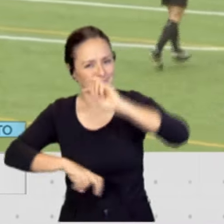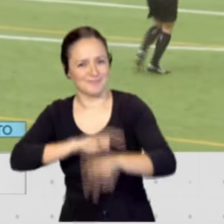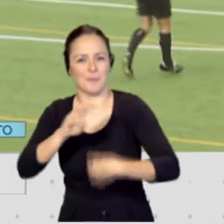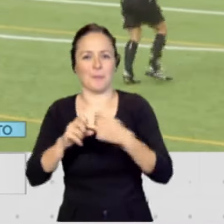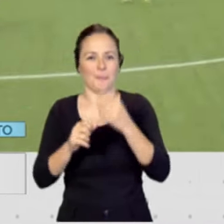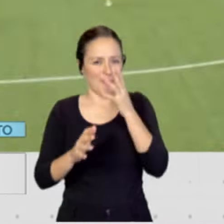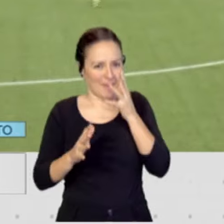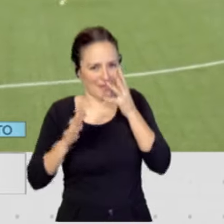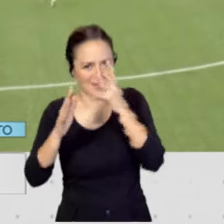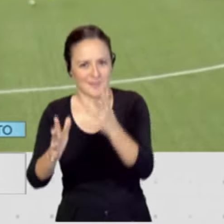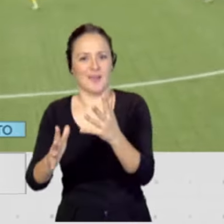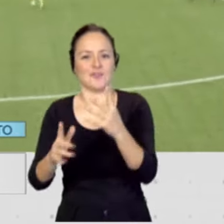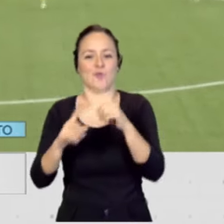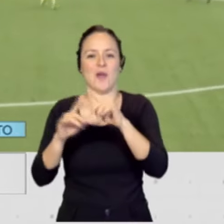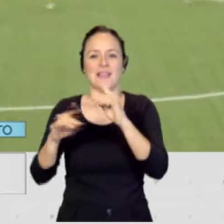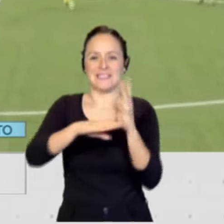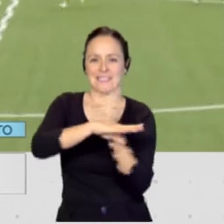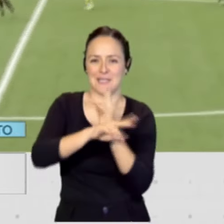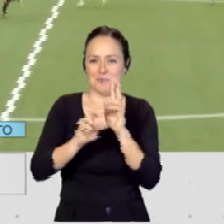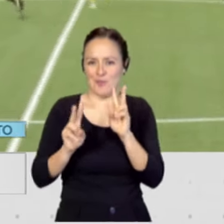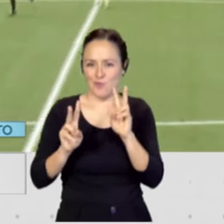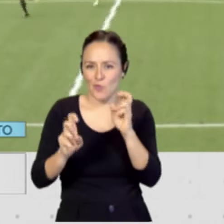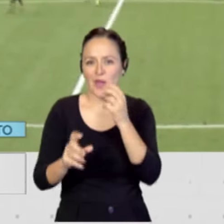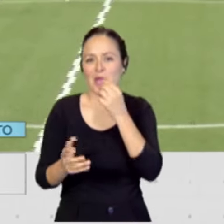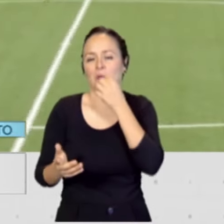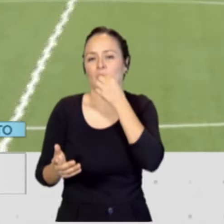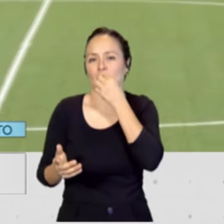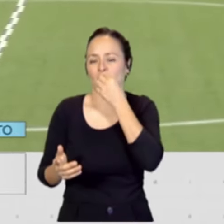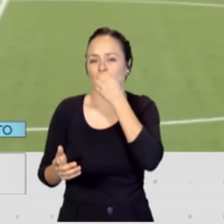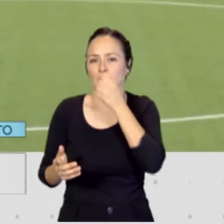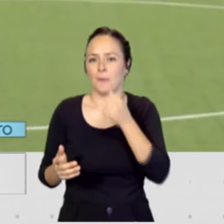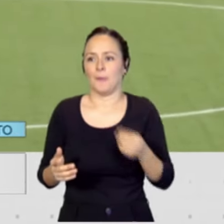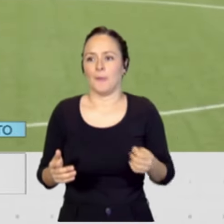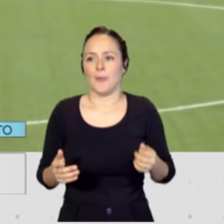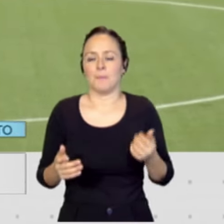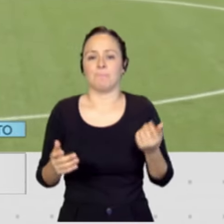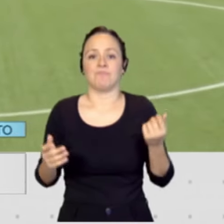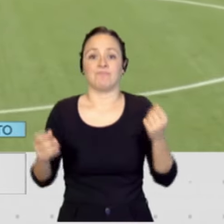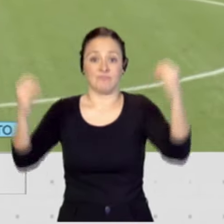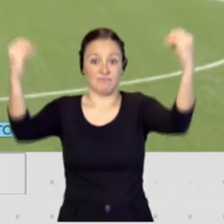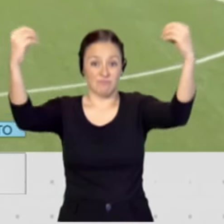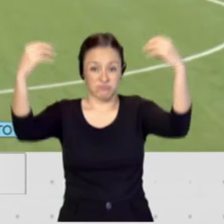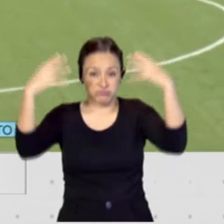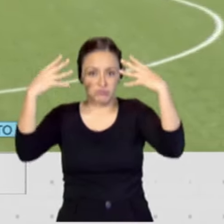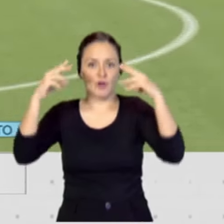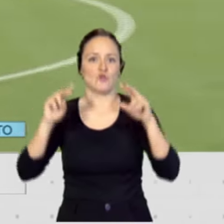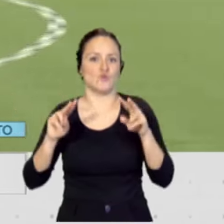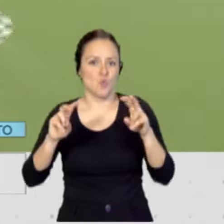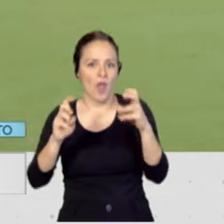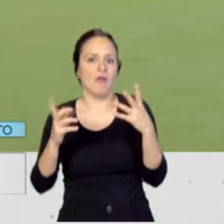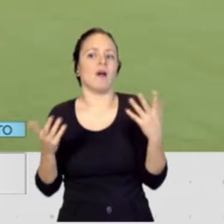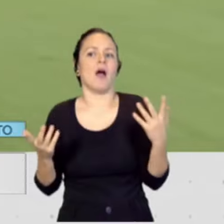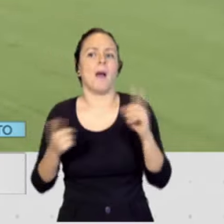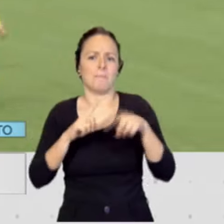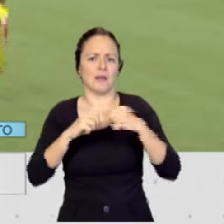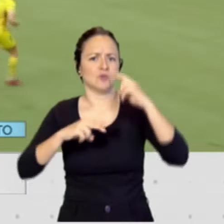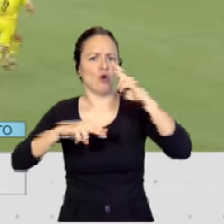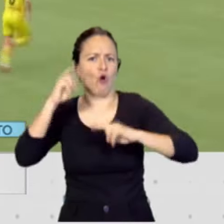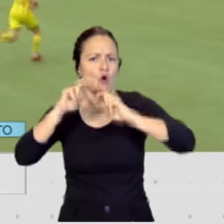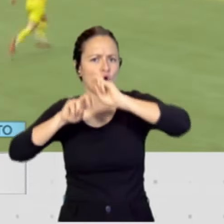cespe nueva con con iluminación artificial nueva y una serie de pequeñas obras que hemos